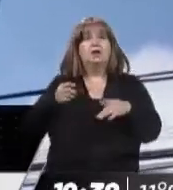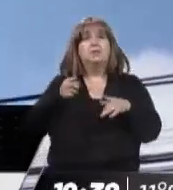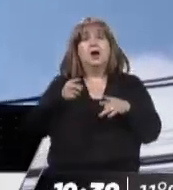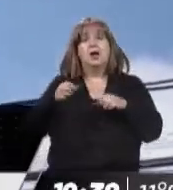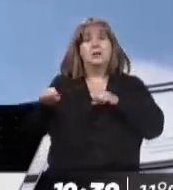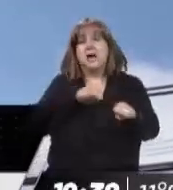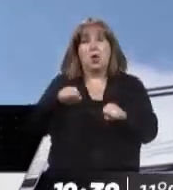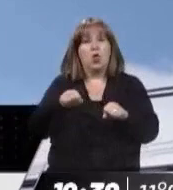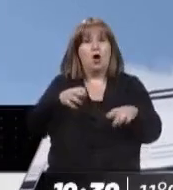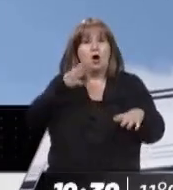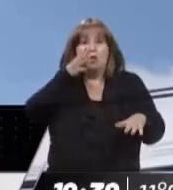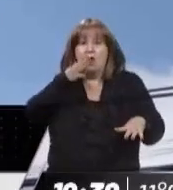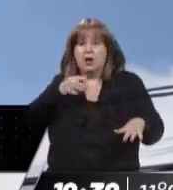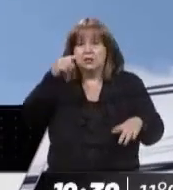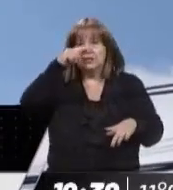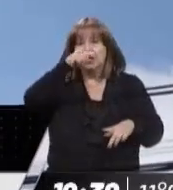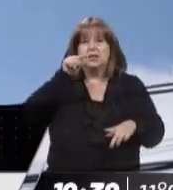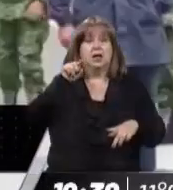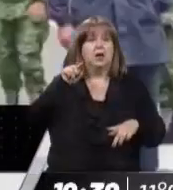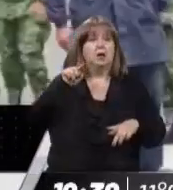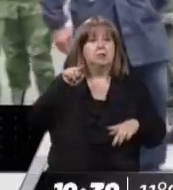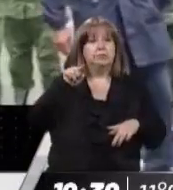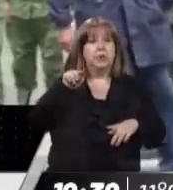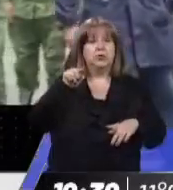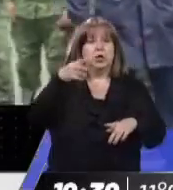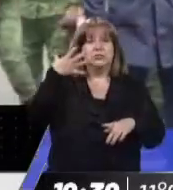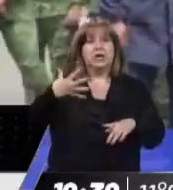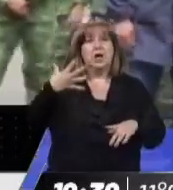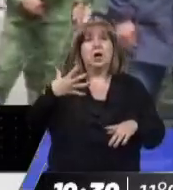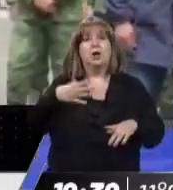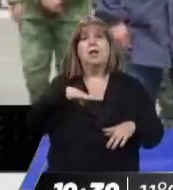de este sacudón allí en México es impresionante